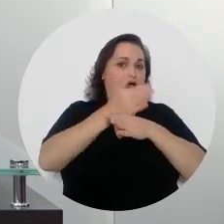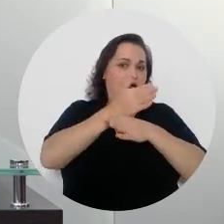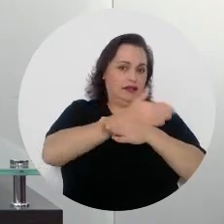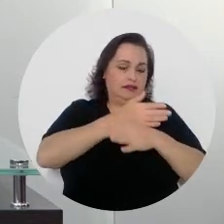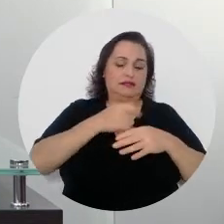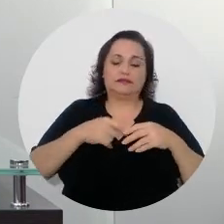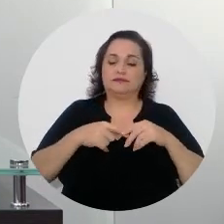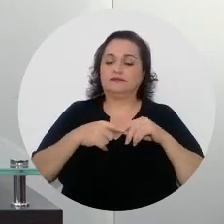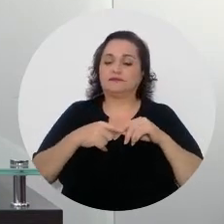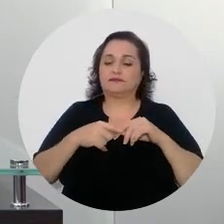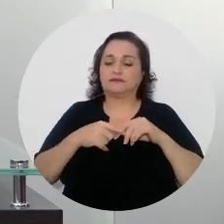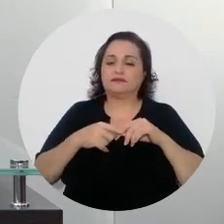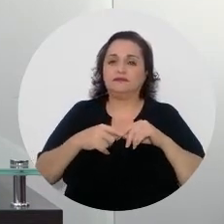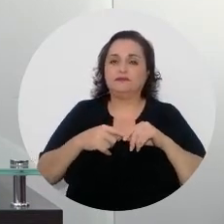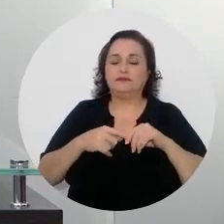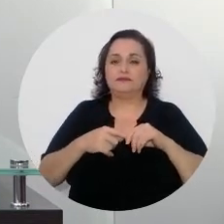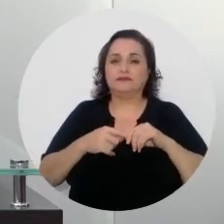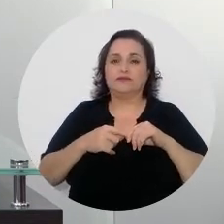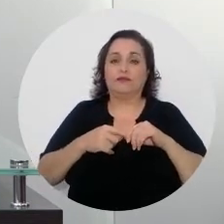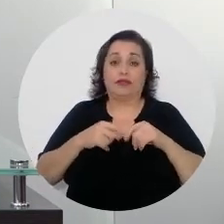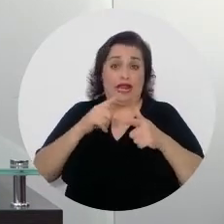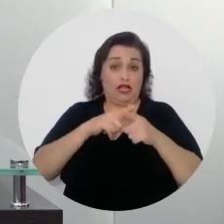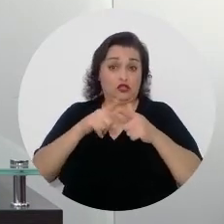venido explicando.